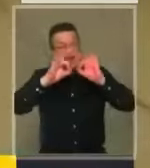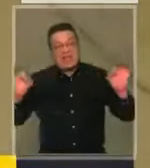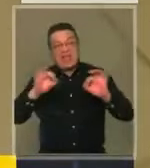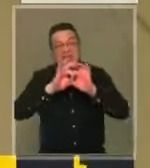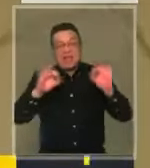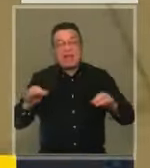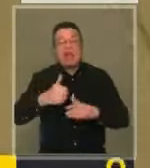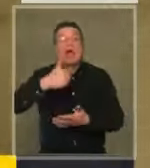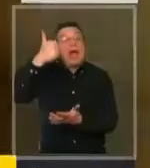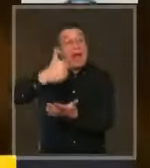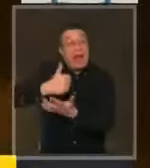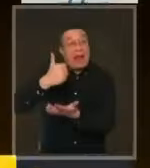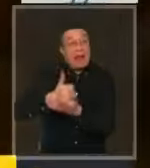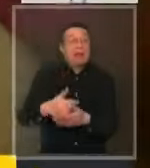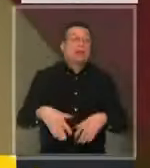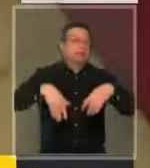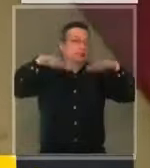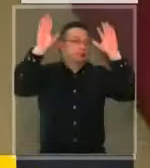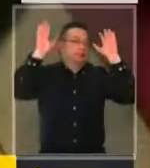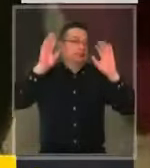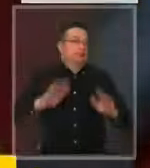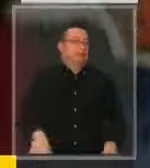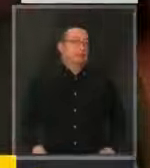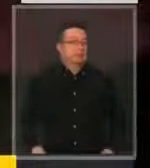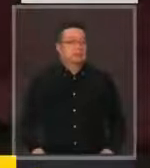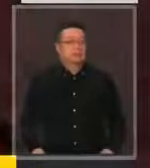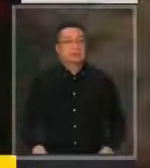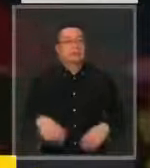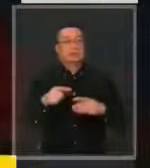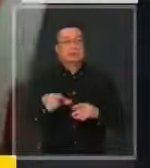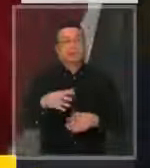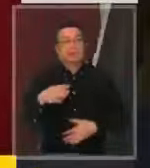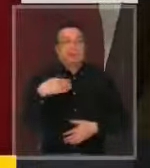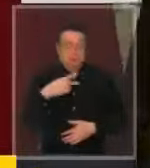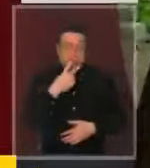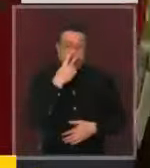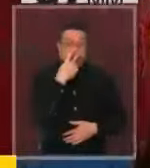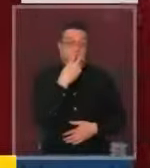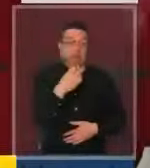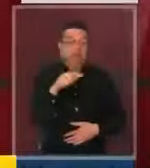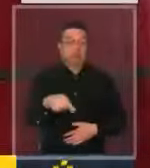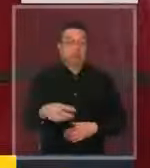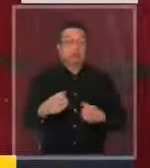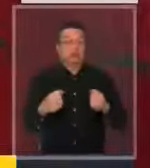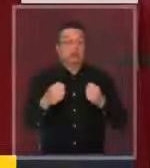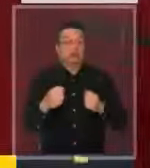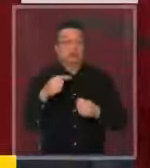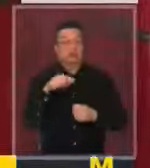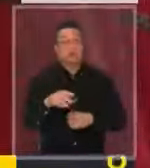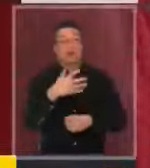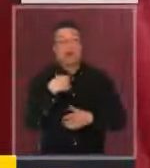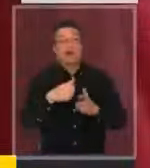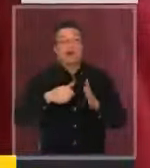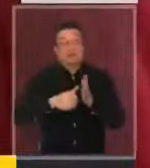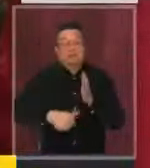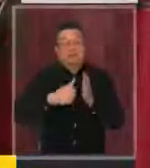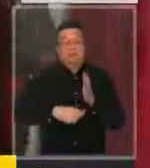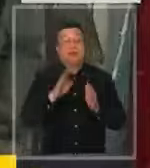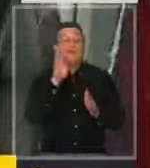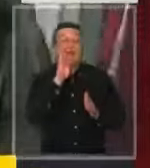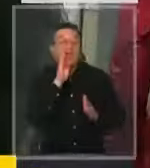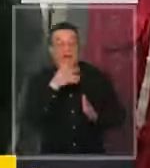alcalde, ¿para qué le vamos a decir? El agua servía se están devolviendo ya el olor, ya es bastante, ahora se ha mantenido un poco, pero el agua servía son bastante incómoda. Es